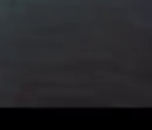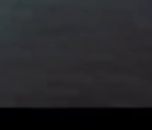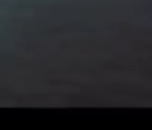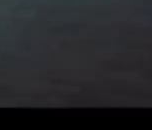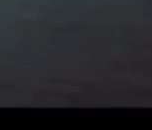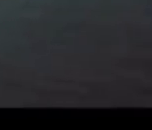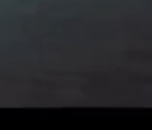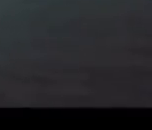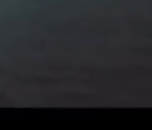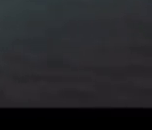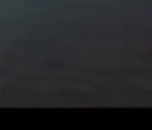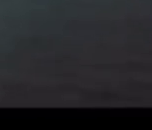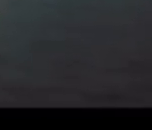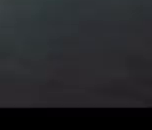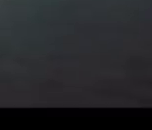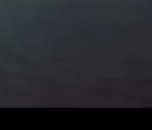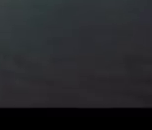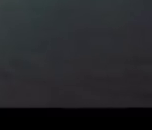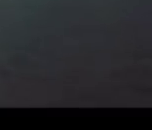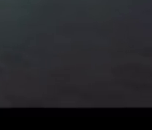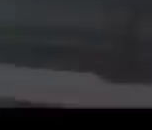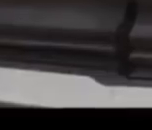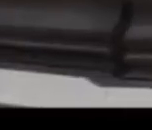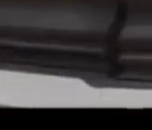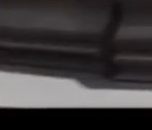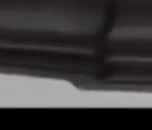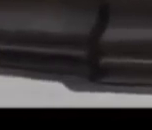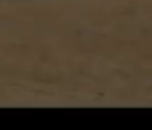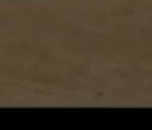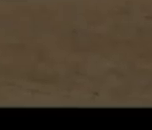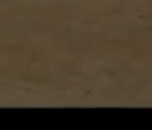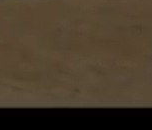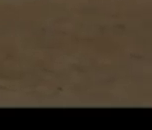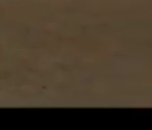Lugares emblemáticos y sobre todo una gastronomía excelente.